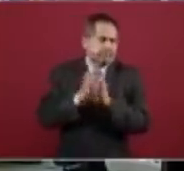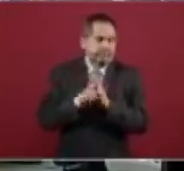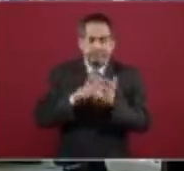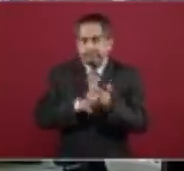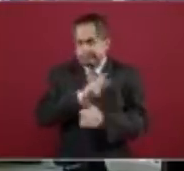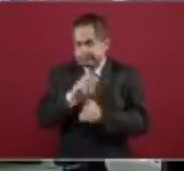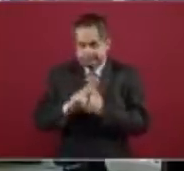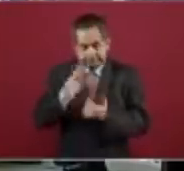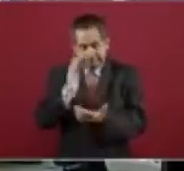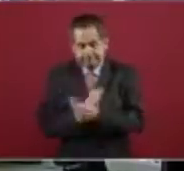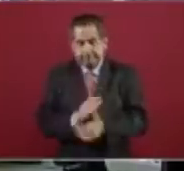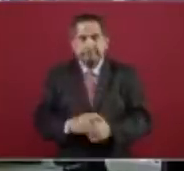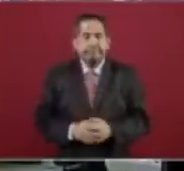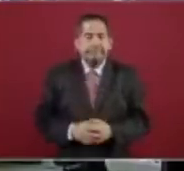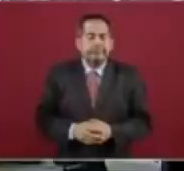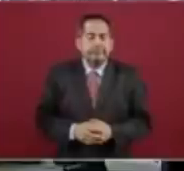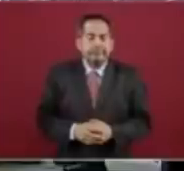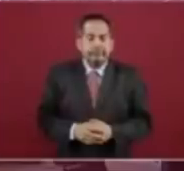país? Sí, estamos